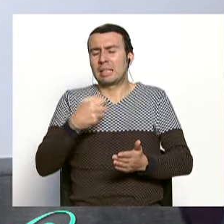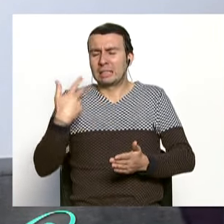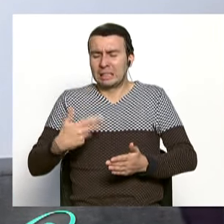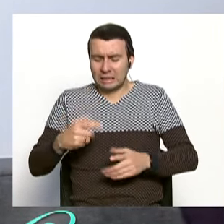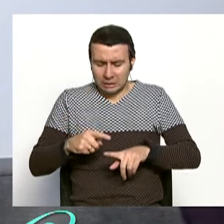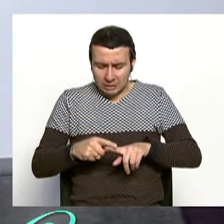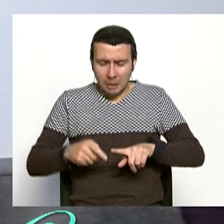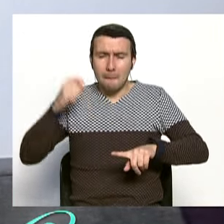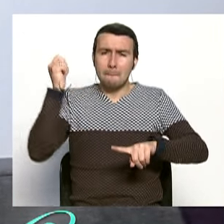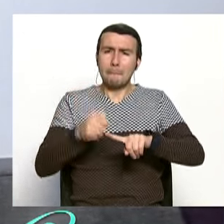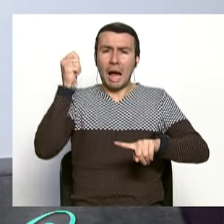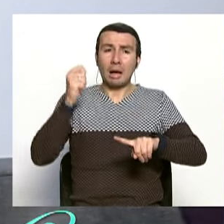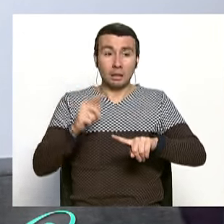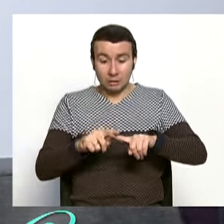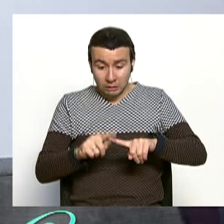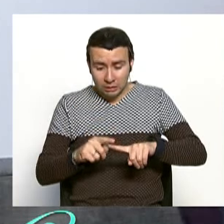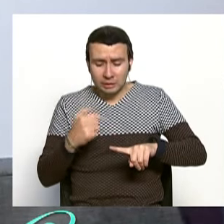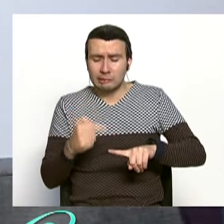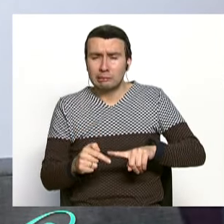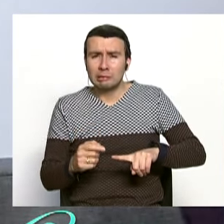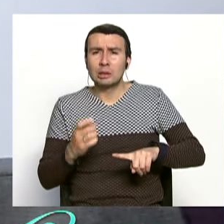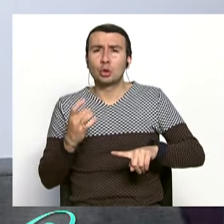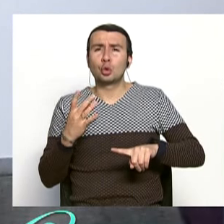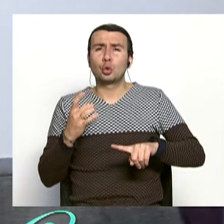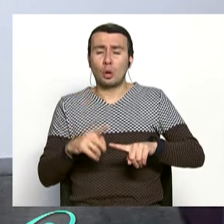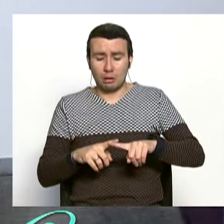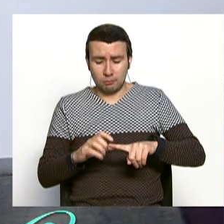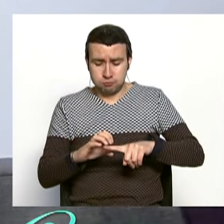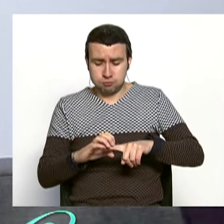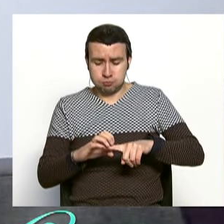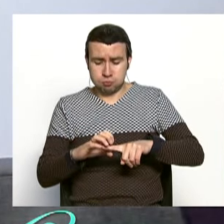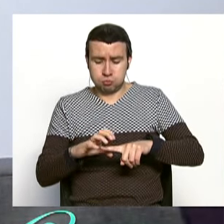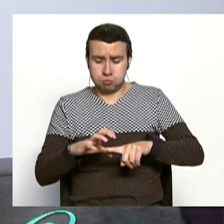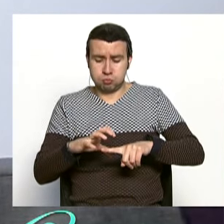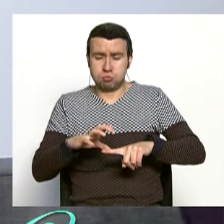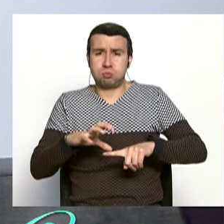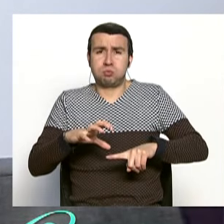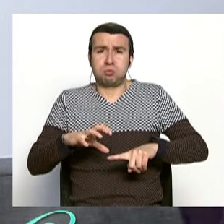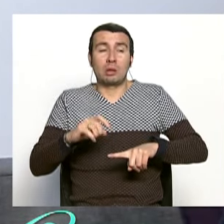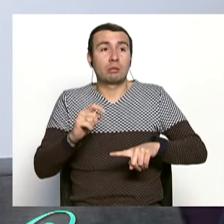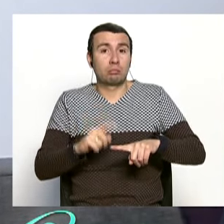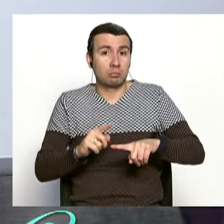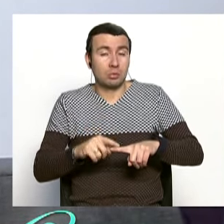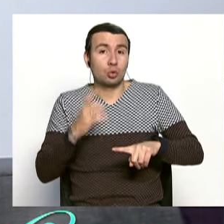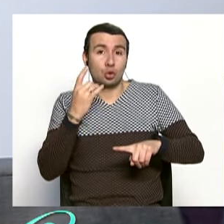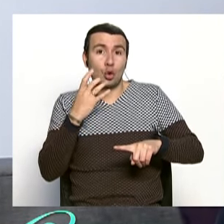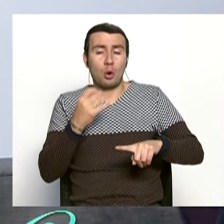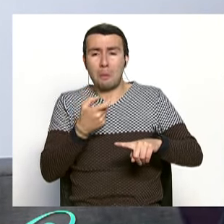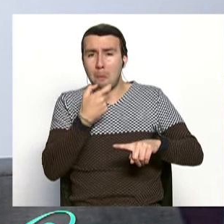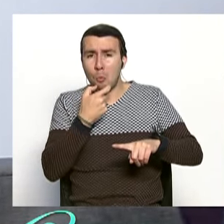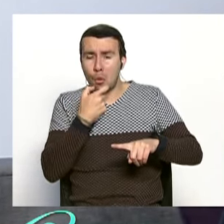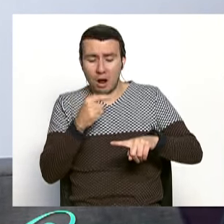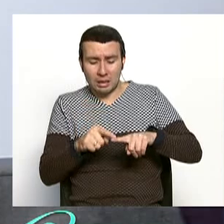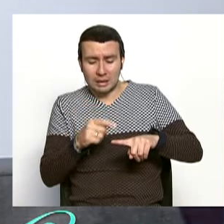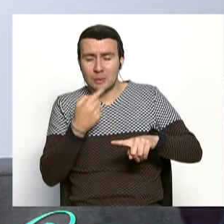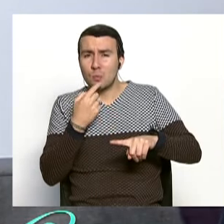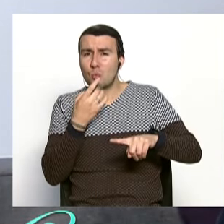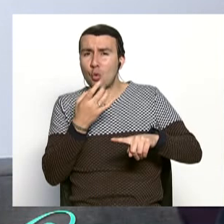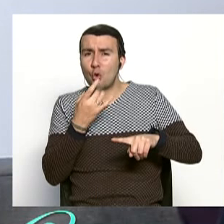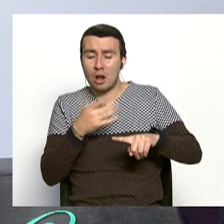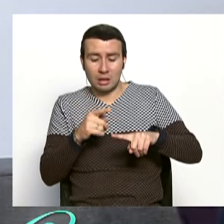martillo el dedo se va hincharse va a tener un morado y usted va a tener dolor y va a hacer